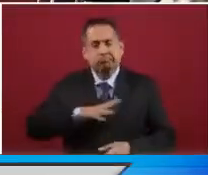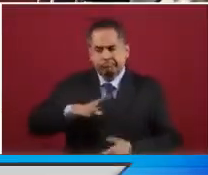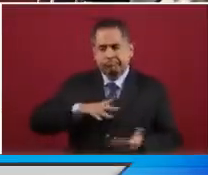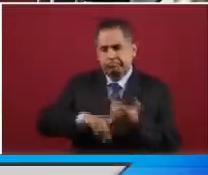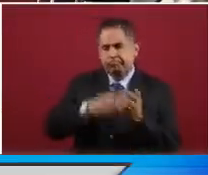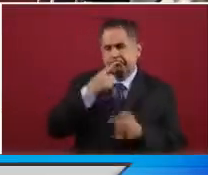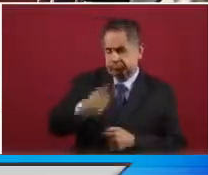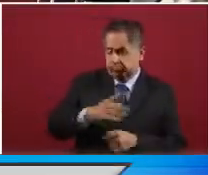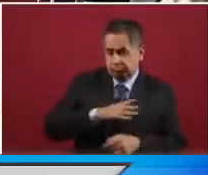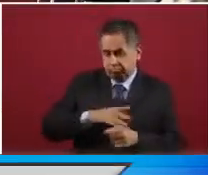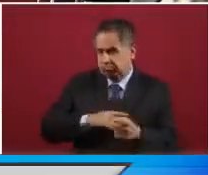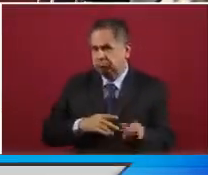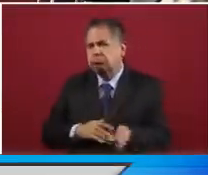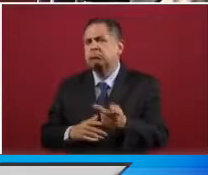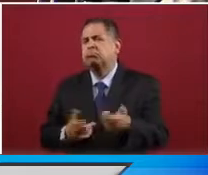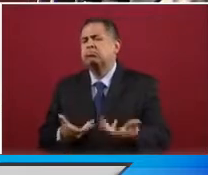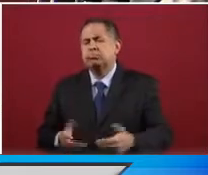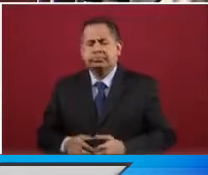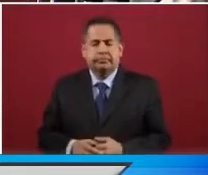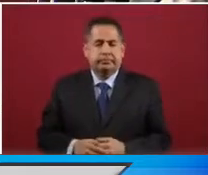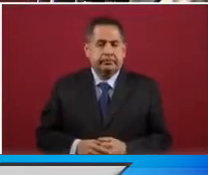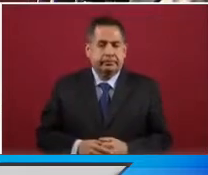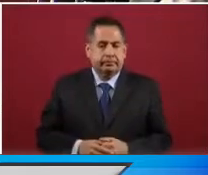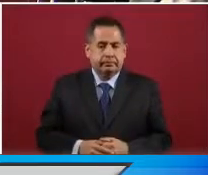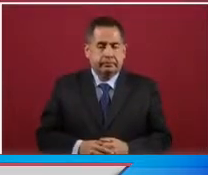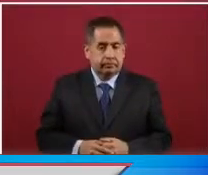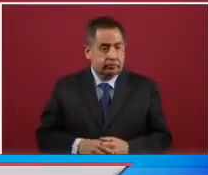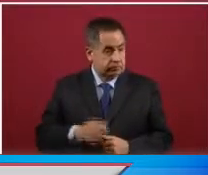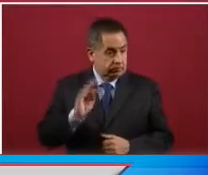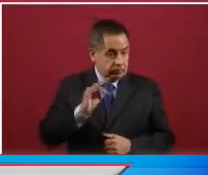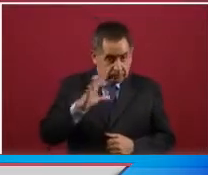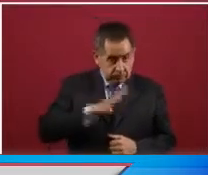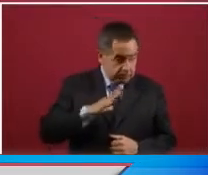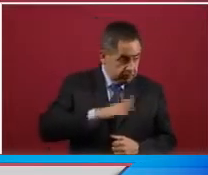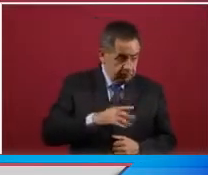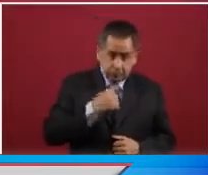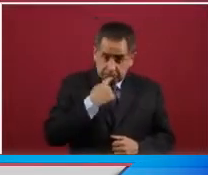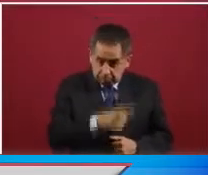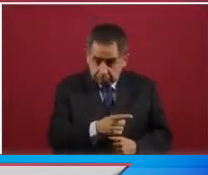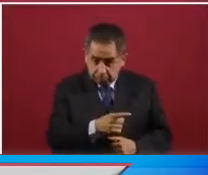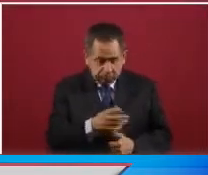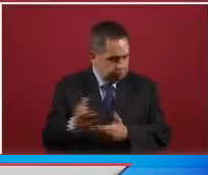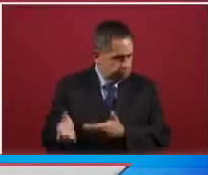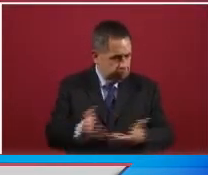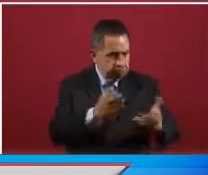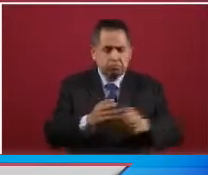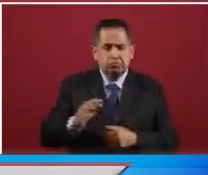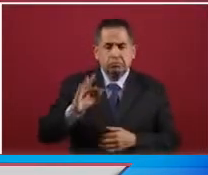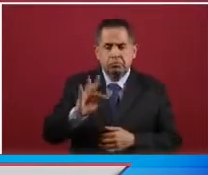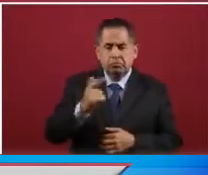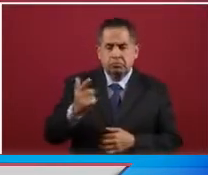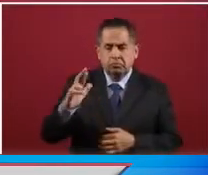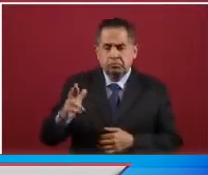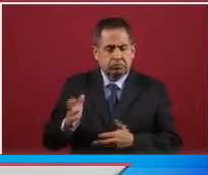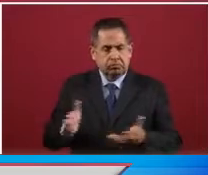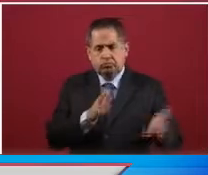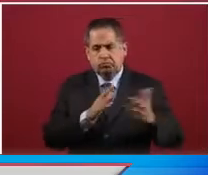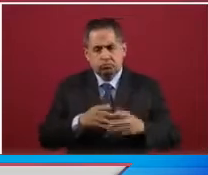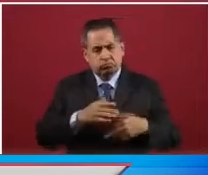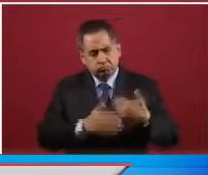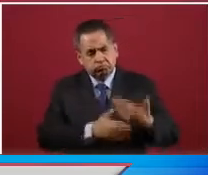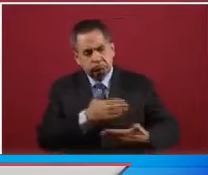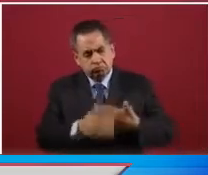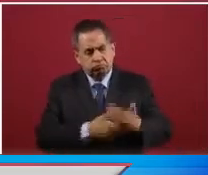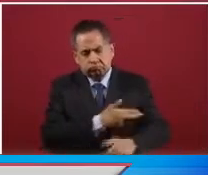Denuncias a exgobernadores. Todos los expedientes que fueron detenidos anteriormente les dará curso la Fiscalía de la República,